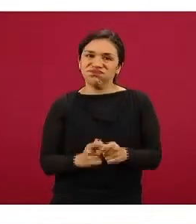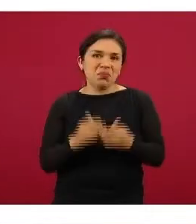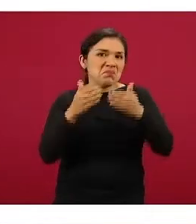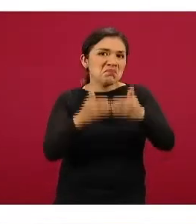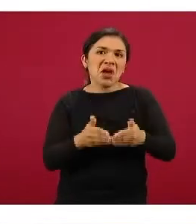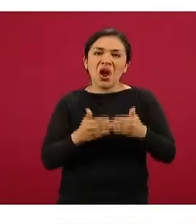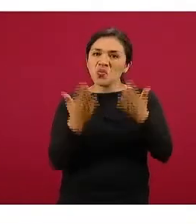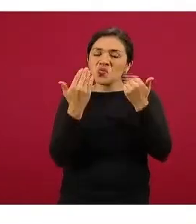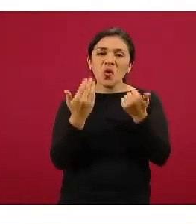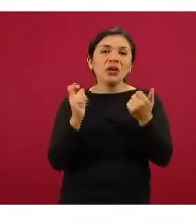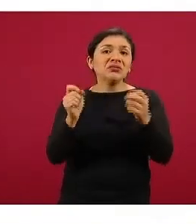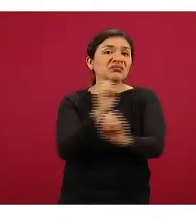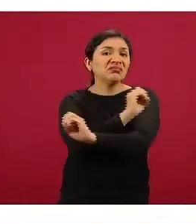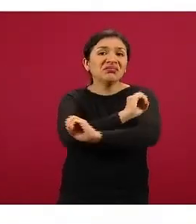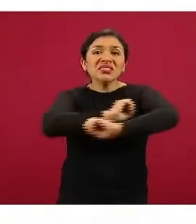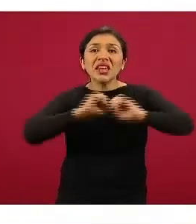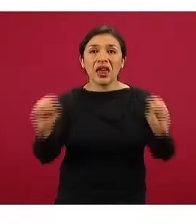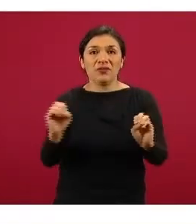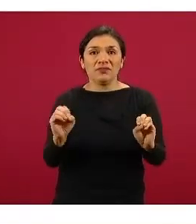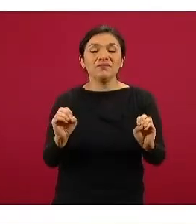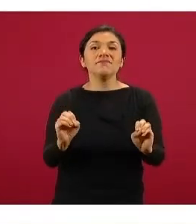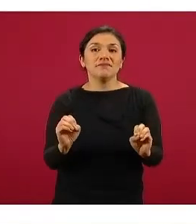y se quedan en cero.